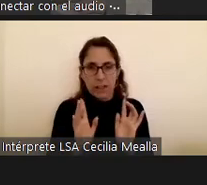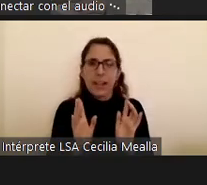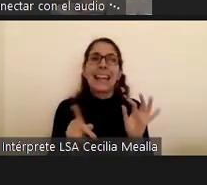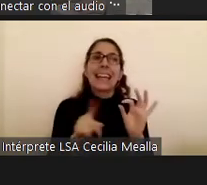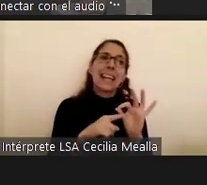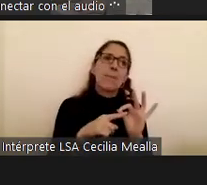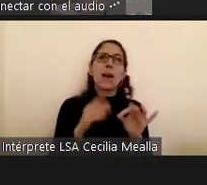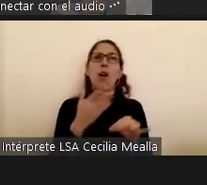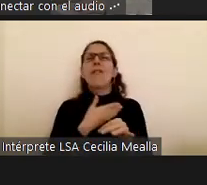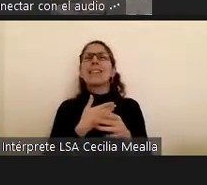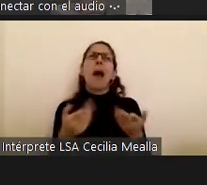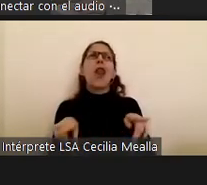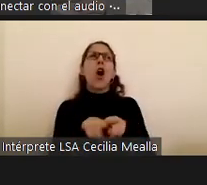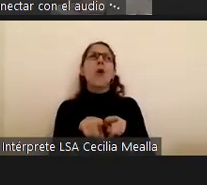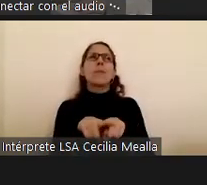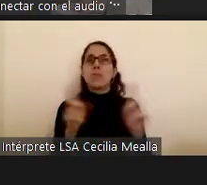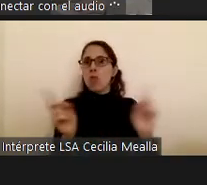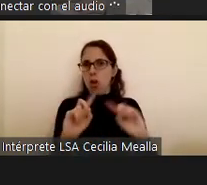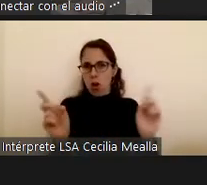físico.